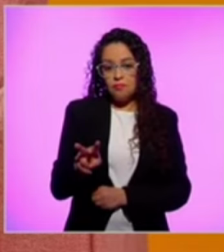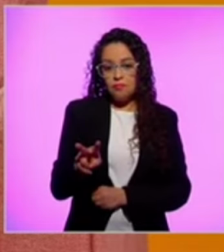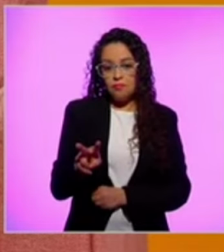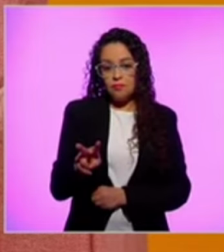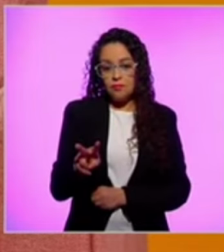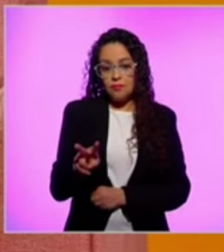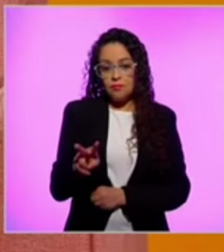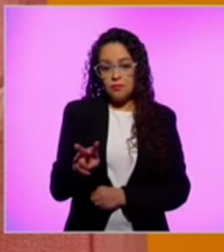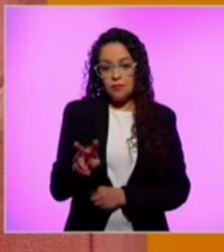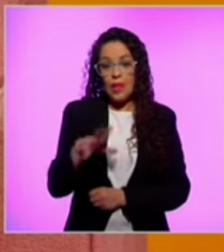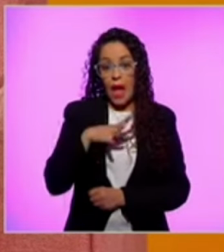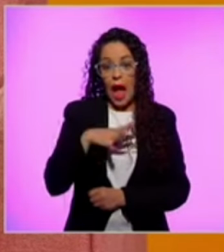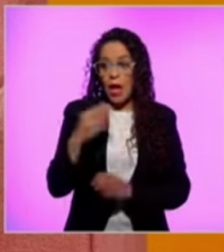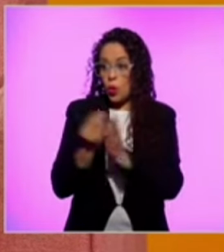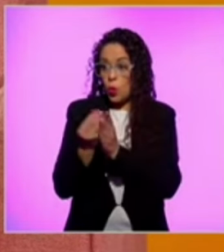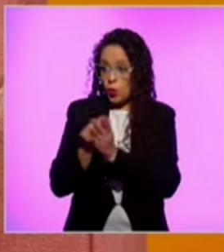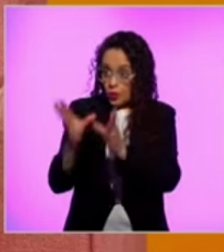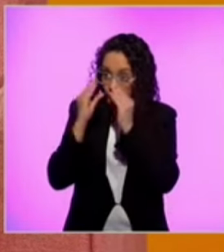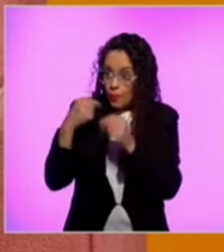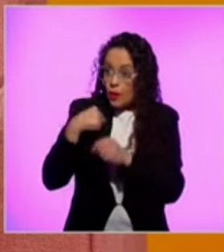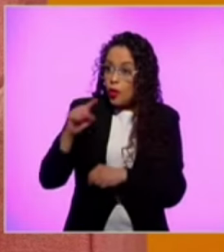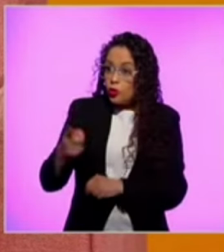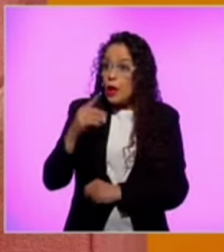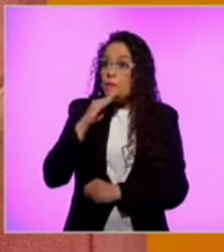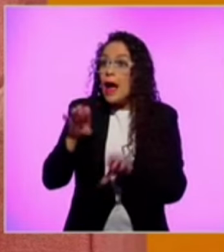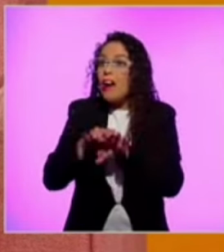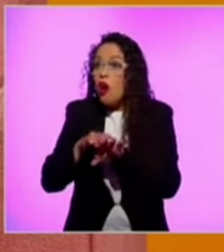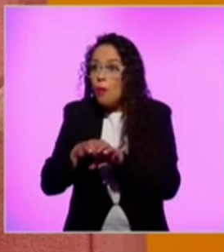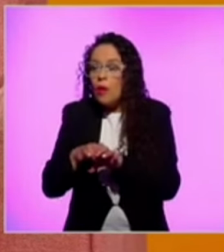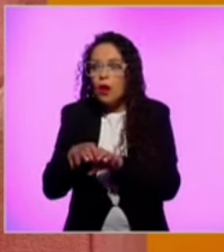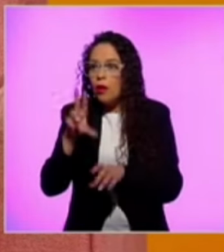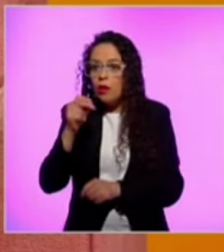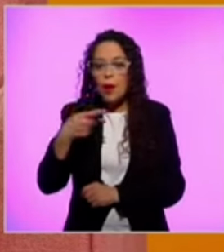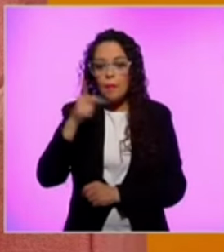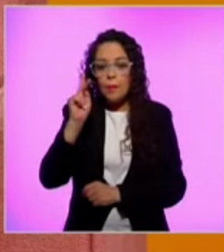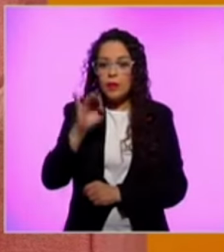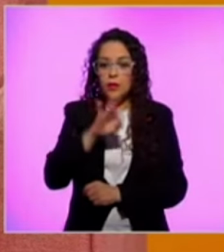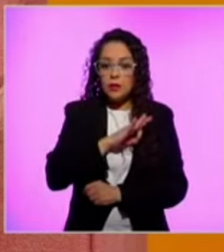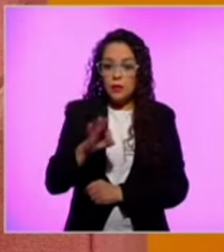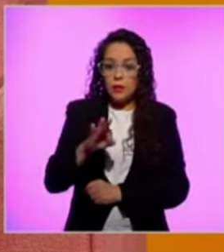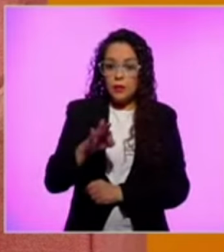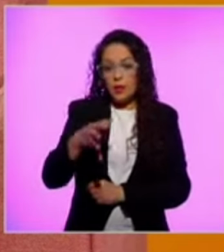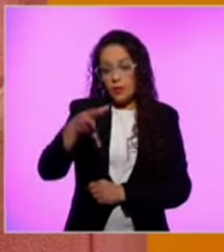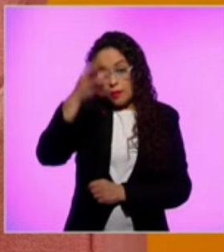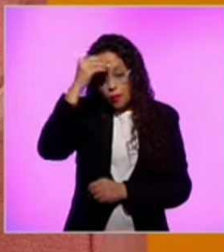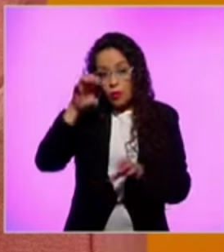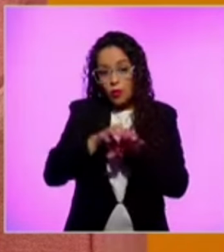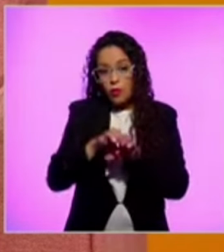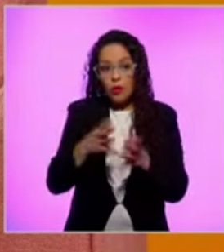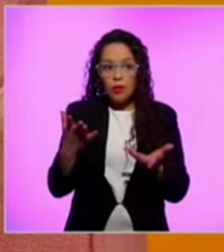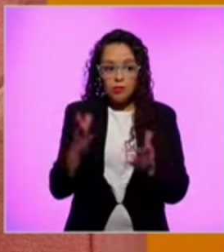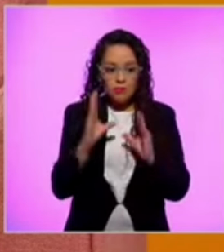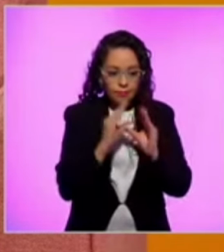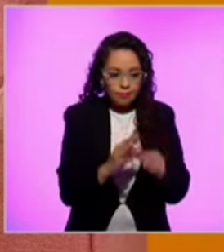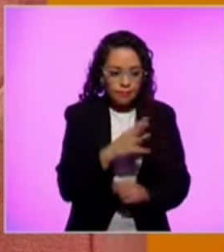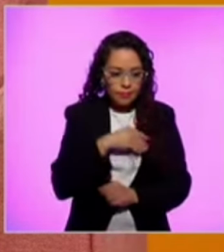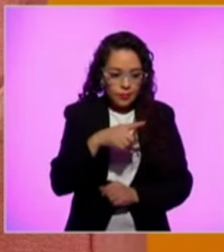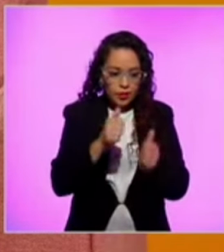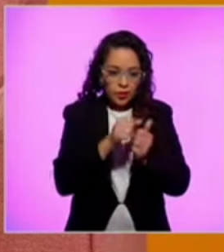ser mamá, pero mucho menos tomas un taller para tener un hijo con discapacidad. Y vives tu duelo y te enojas con Dios